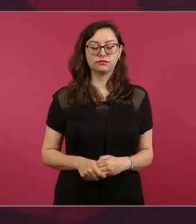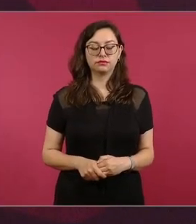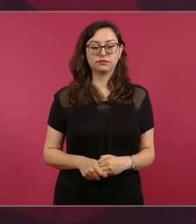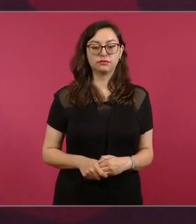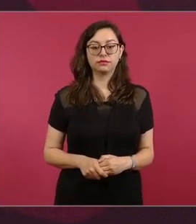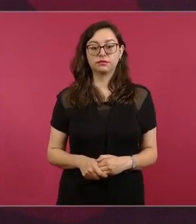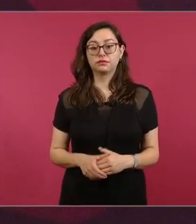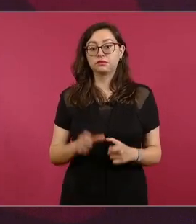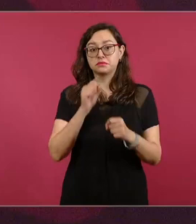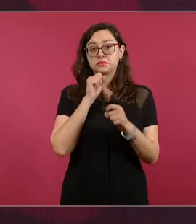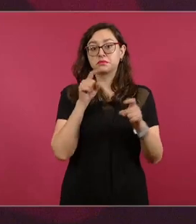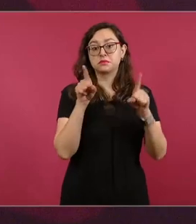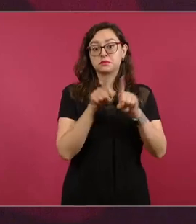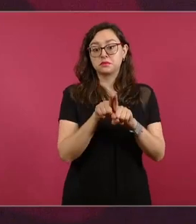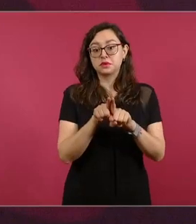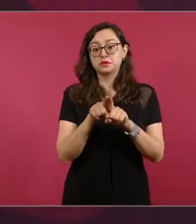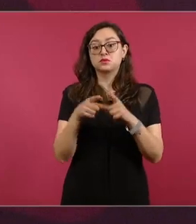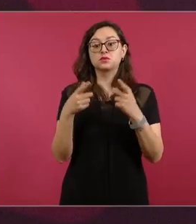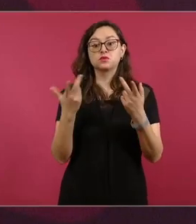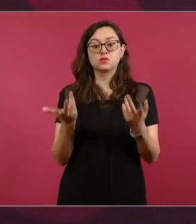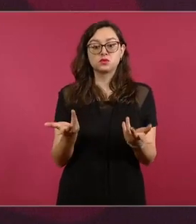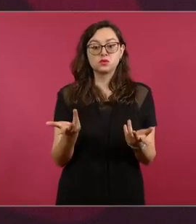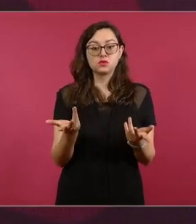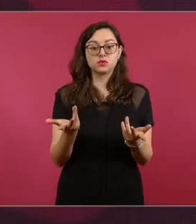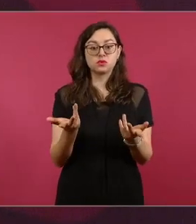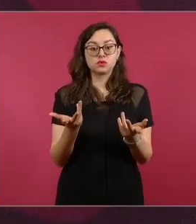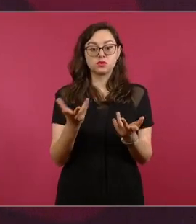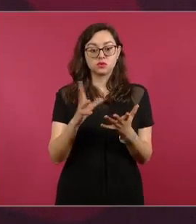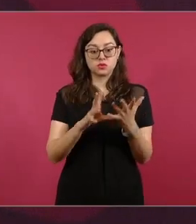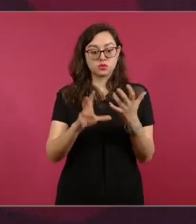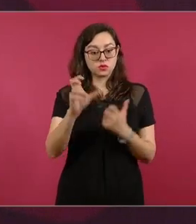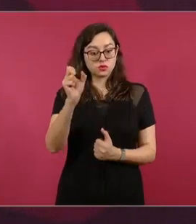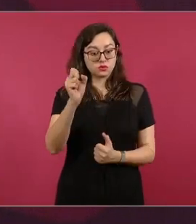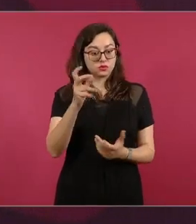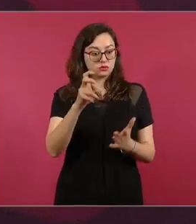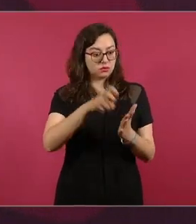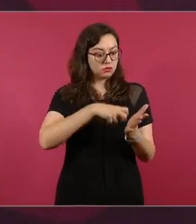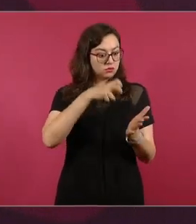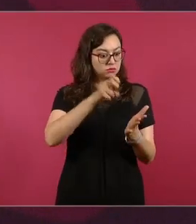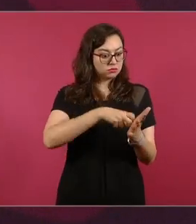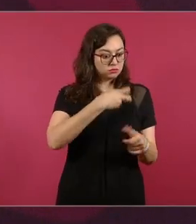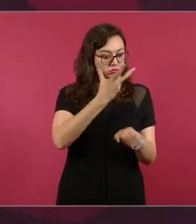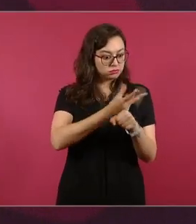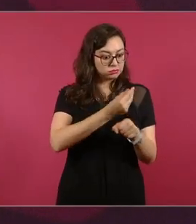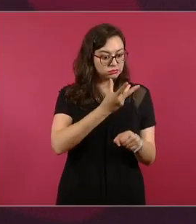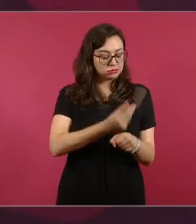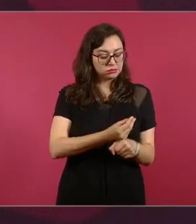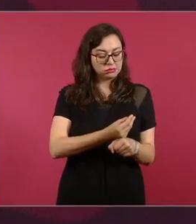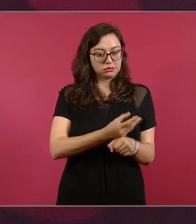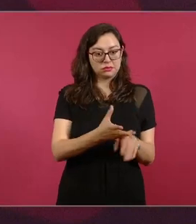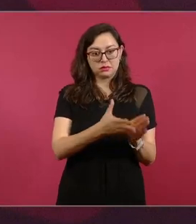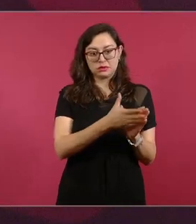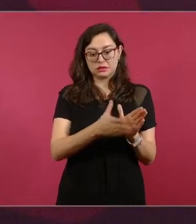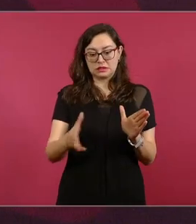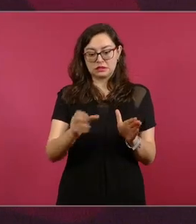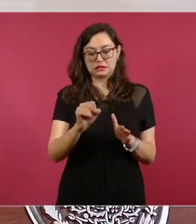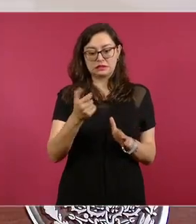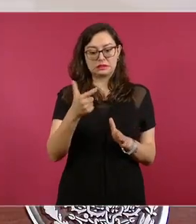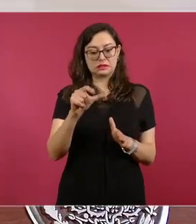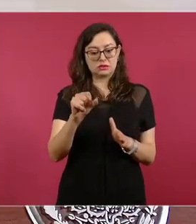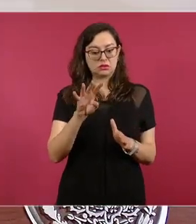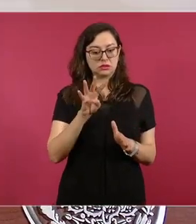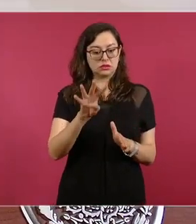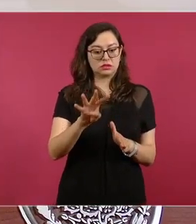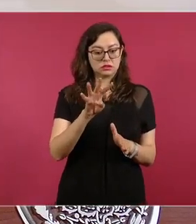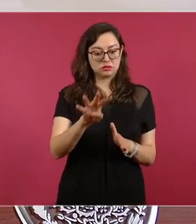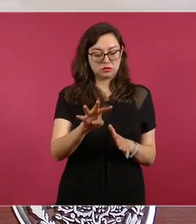que se realizó a mediados del siglo XIX, la que llevaron a cabo